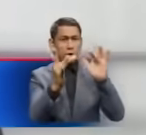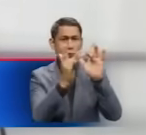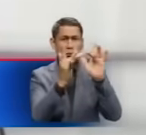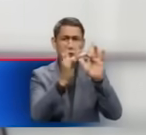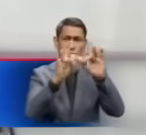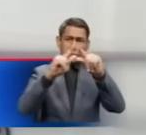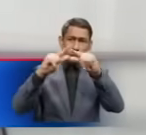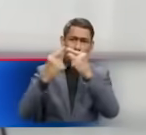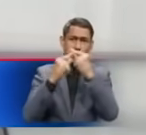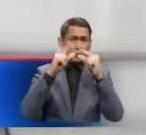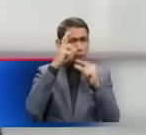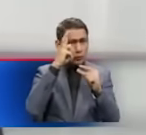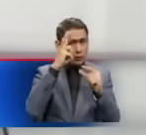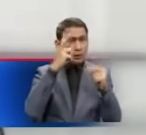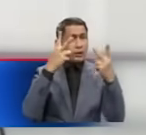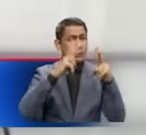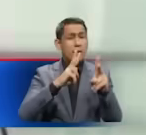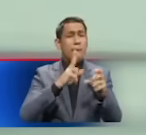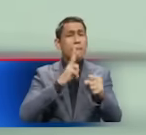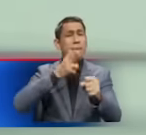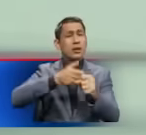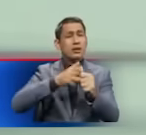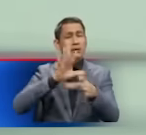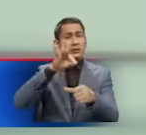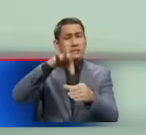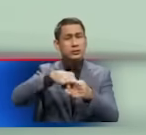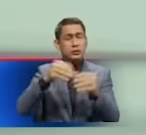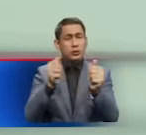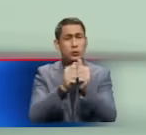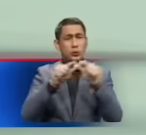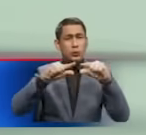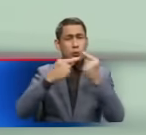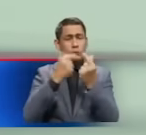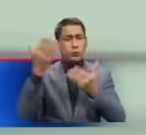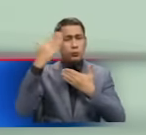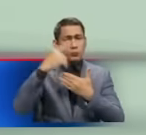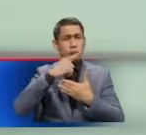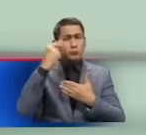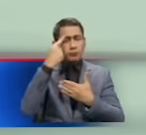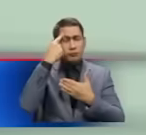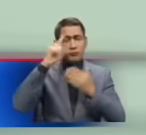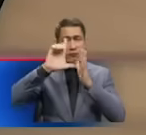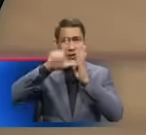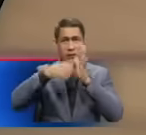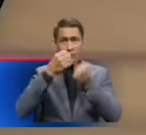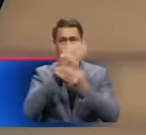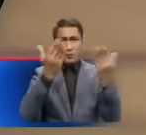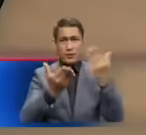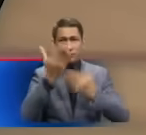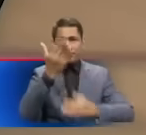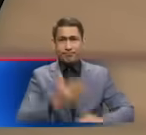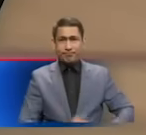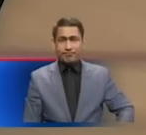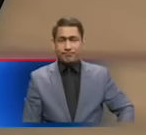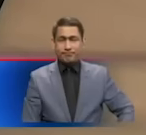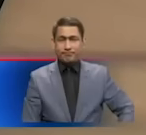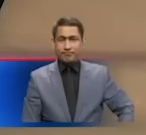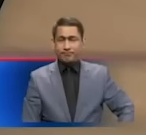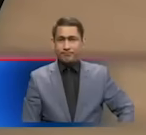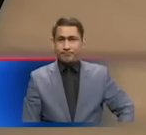campaña electoral de la RC. Esto y más en pocos minutos aquí en la segunda emisión de El Noticiero.